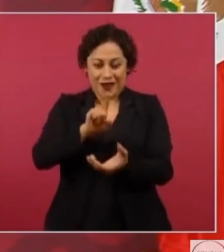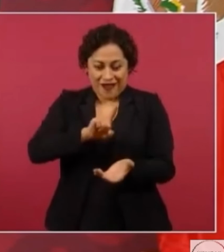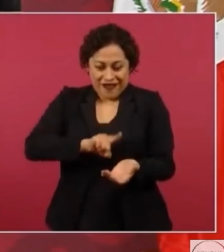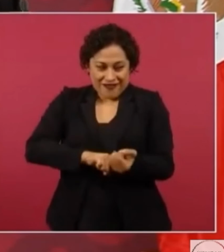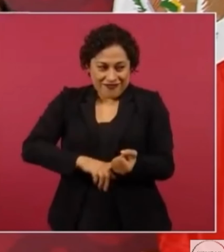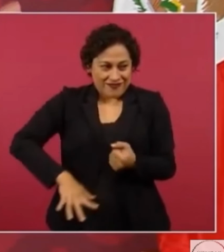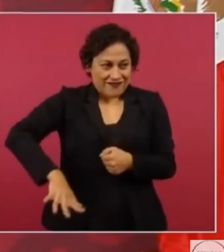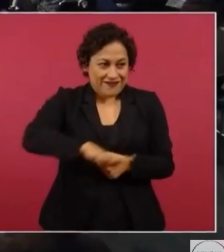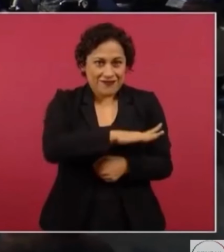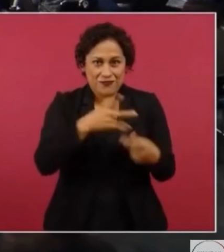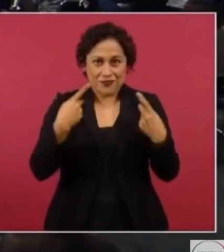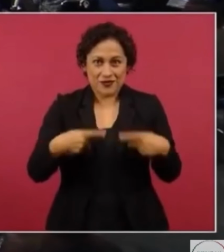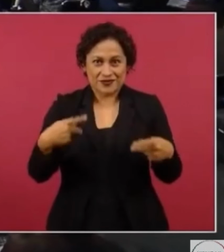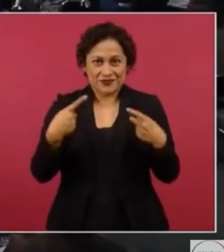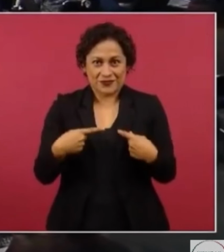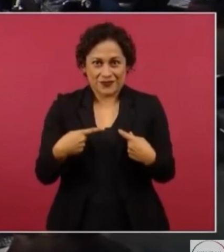traemos eso.